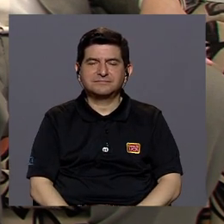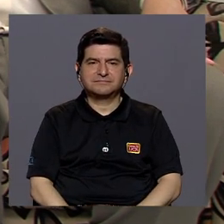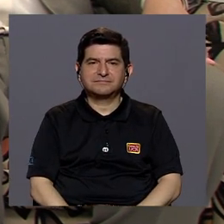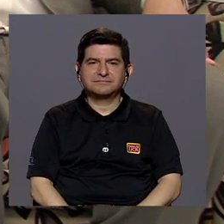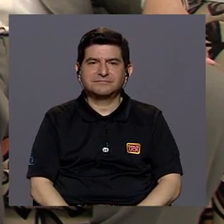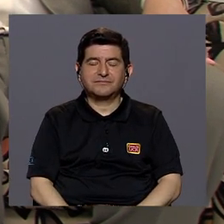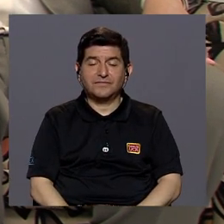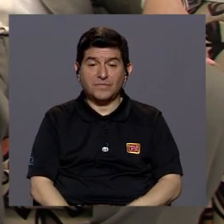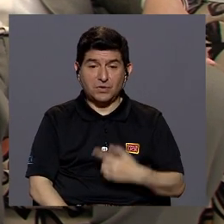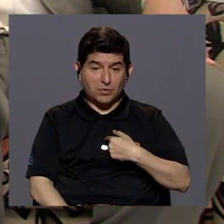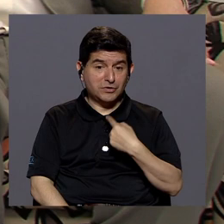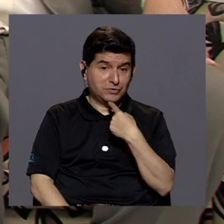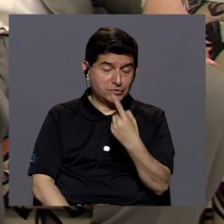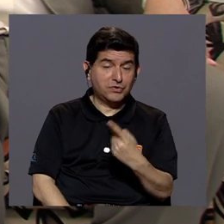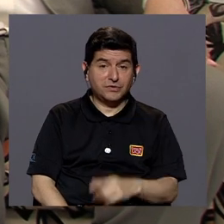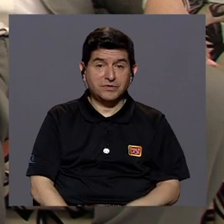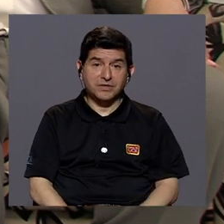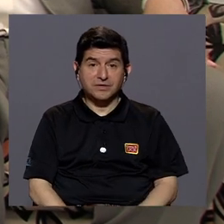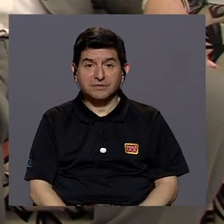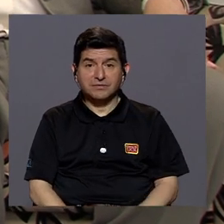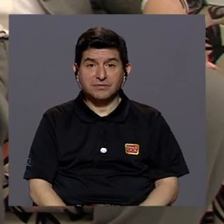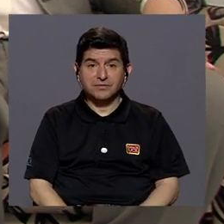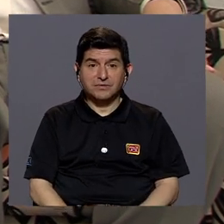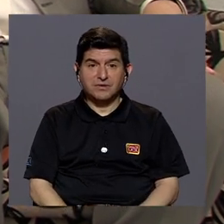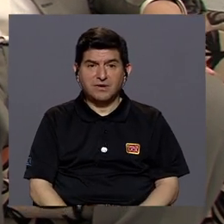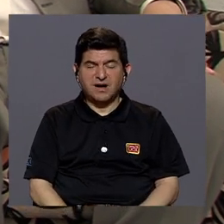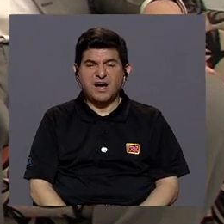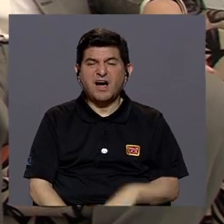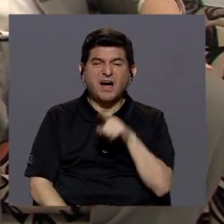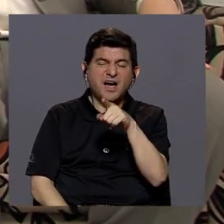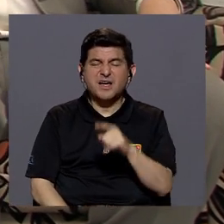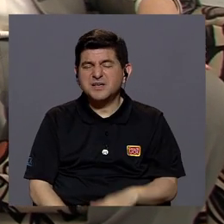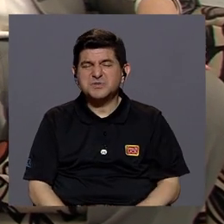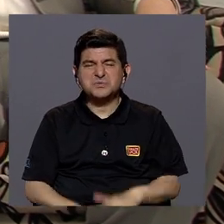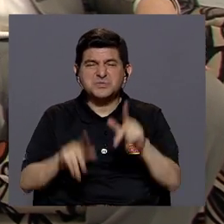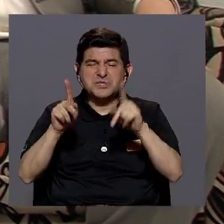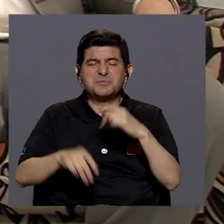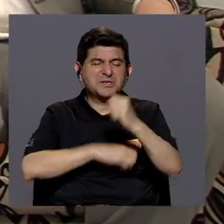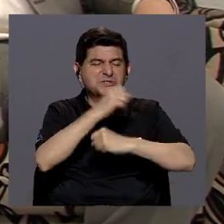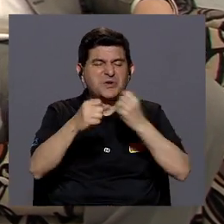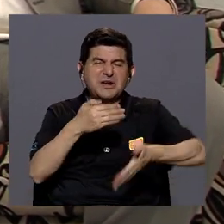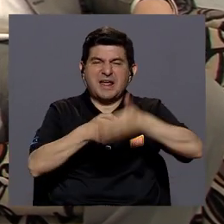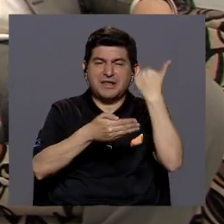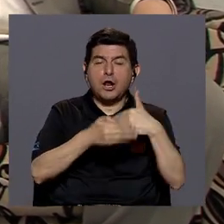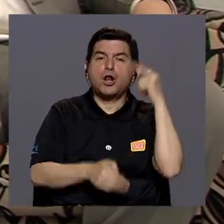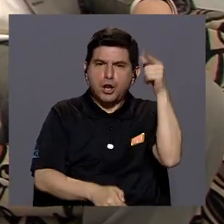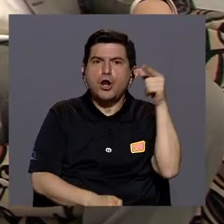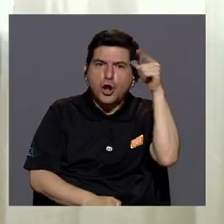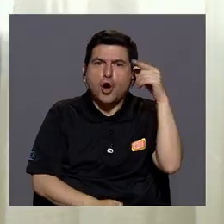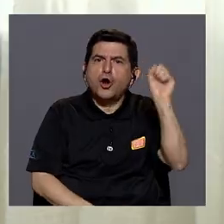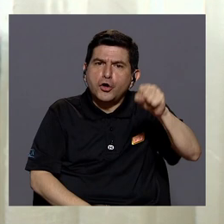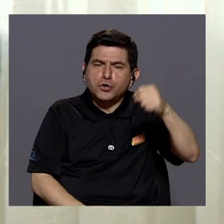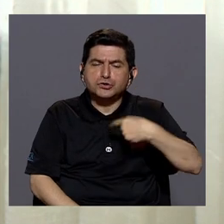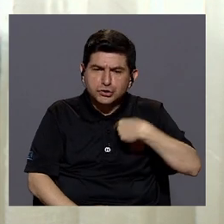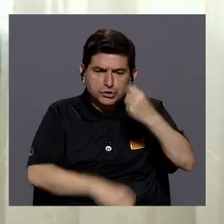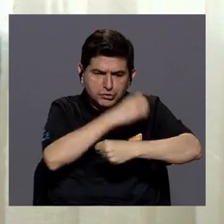Cuando yo digo eso, bueno, dicen que soy del siglo pasado. Por supuesto, es del siglo